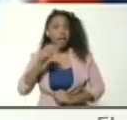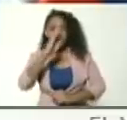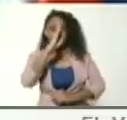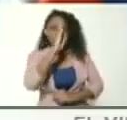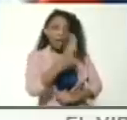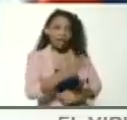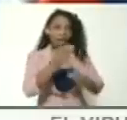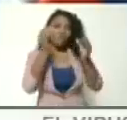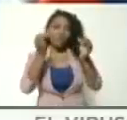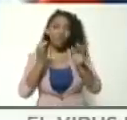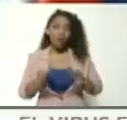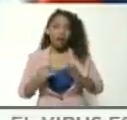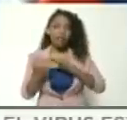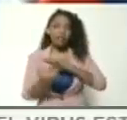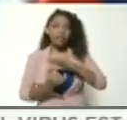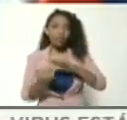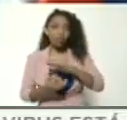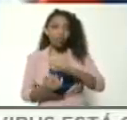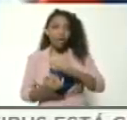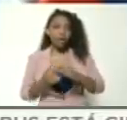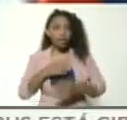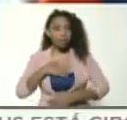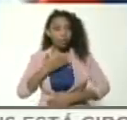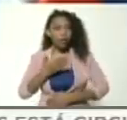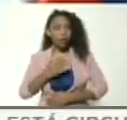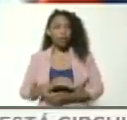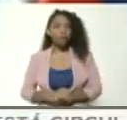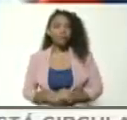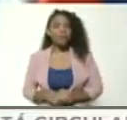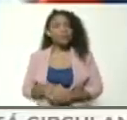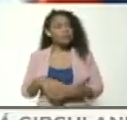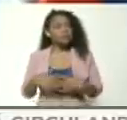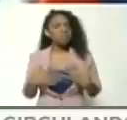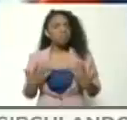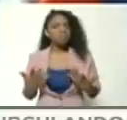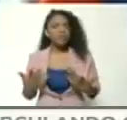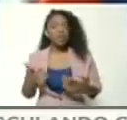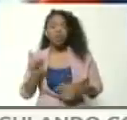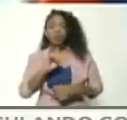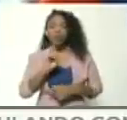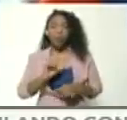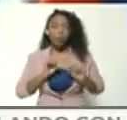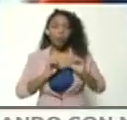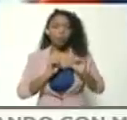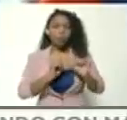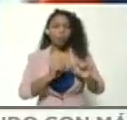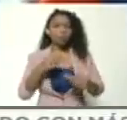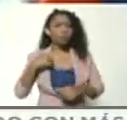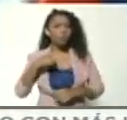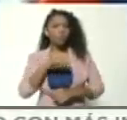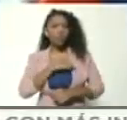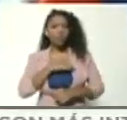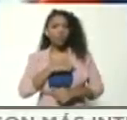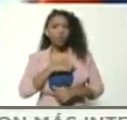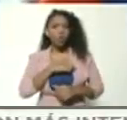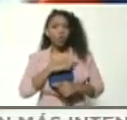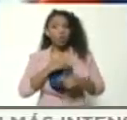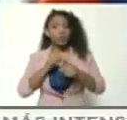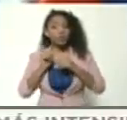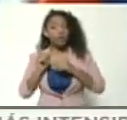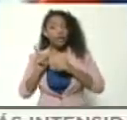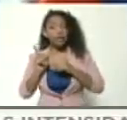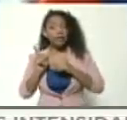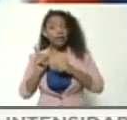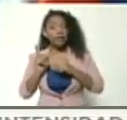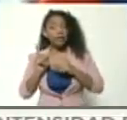directa, formal e institucional posible, que nos sigamos nosotros por este lado, en